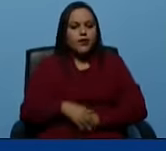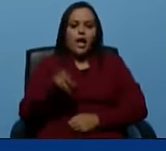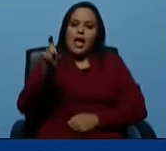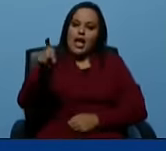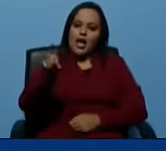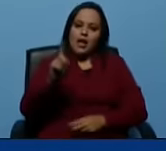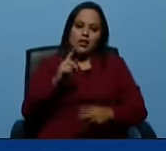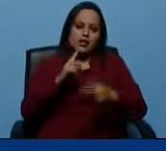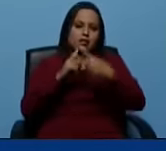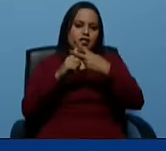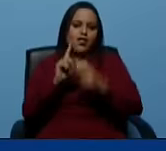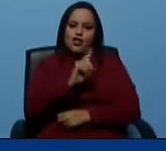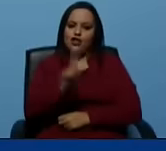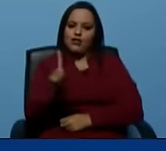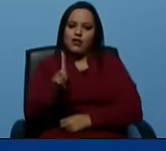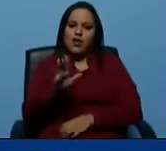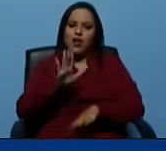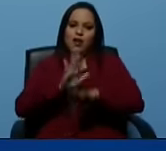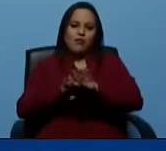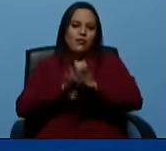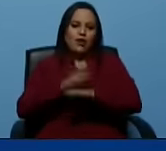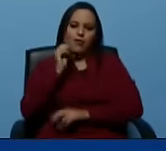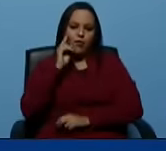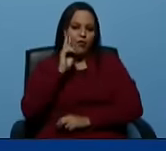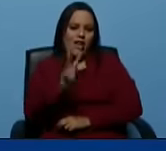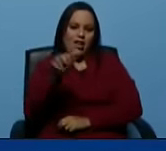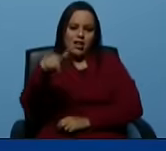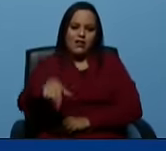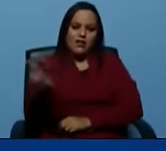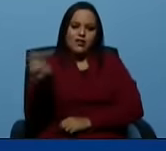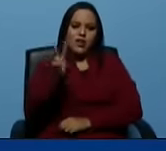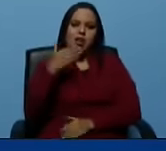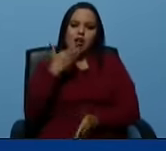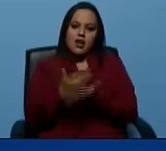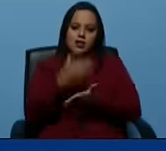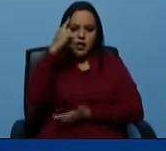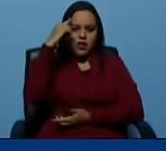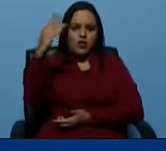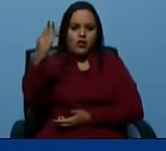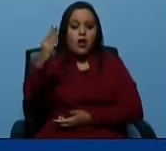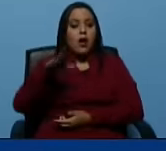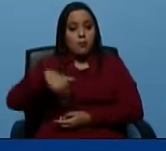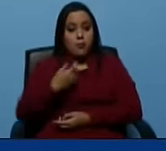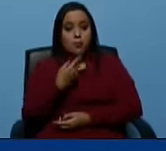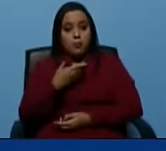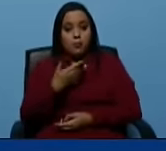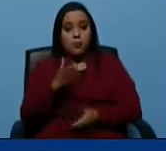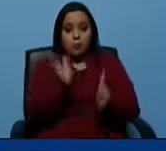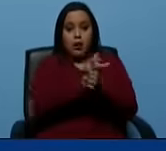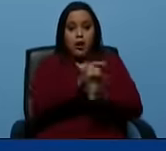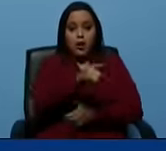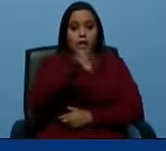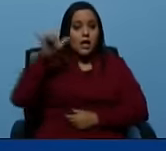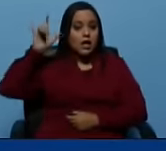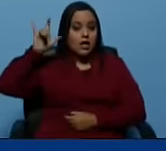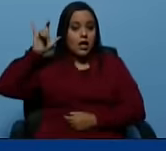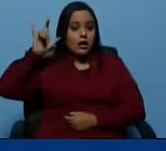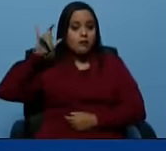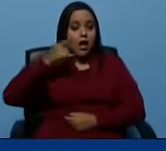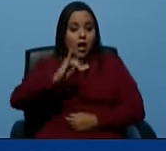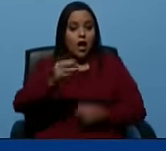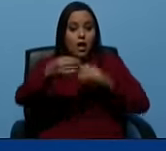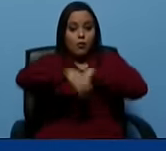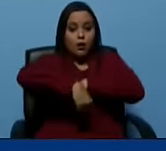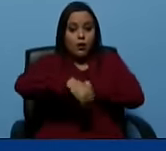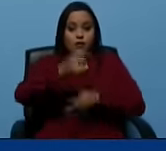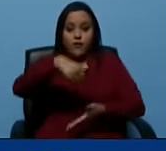porque ya no se ve aquí, gracias a Dios. Pero la puedes buscar en Instagram, ahí está el acuerdo con